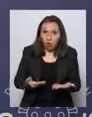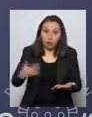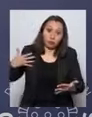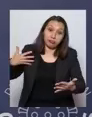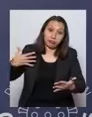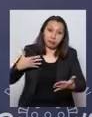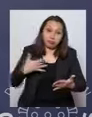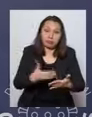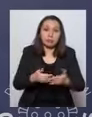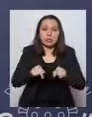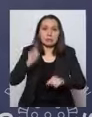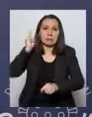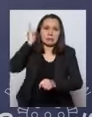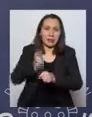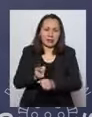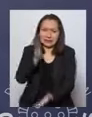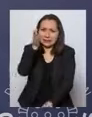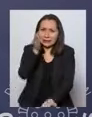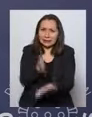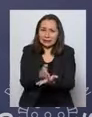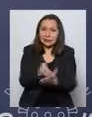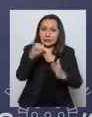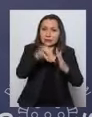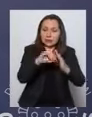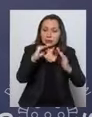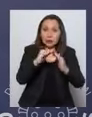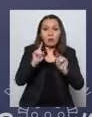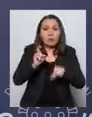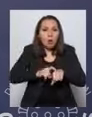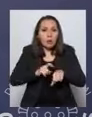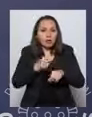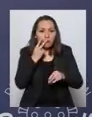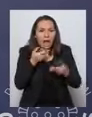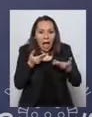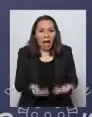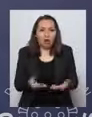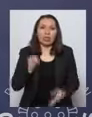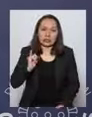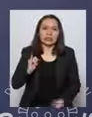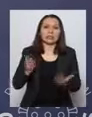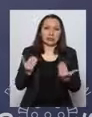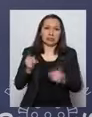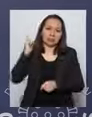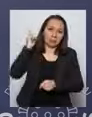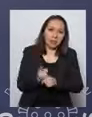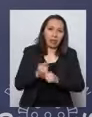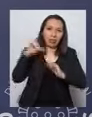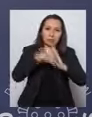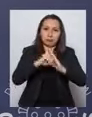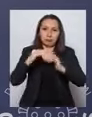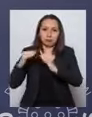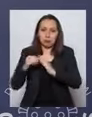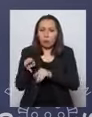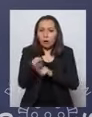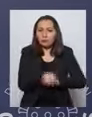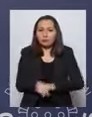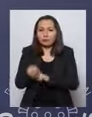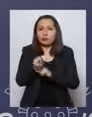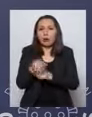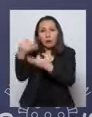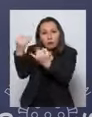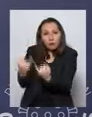poniendo una medida muy estricta en el momento que nos parece adecuado hacerlo en el monitoreo de